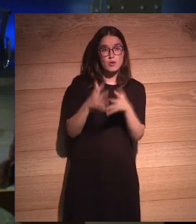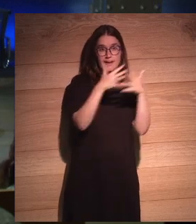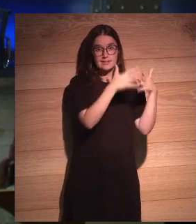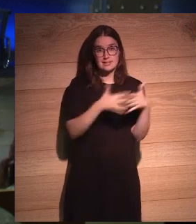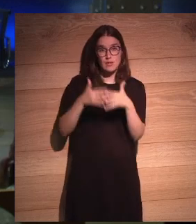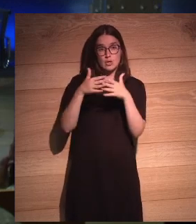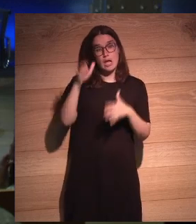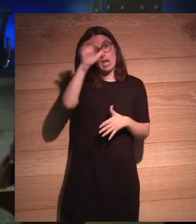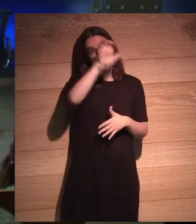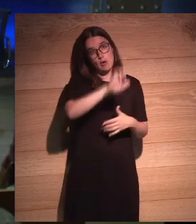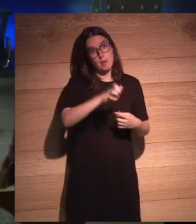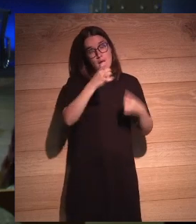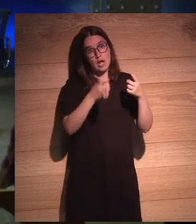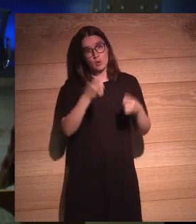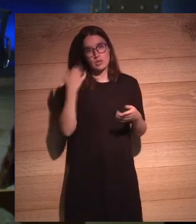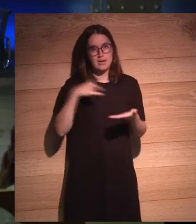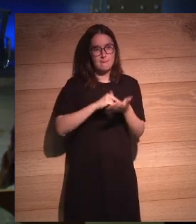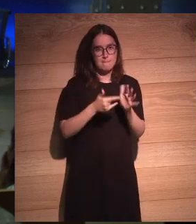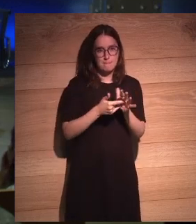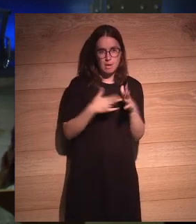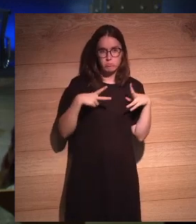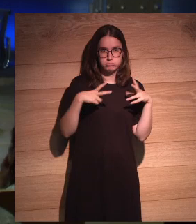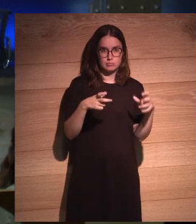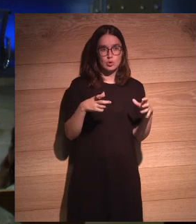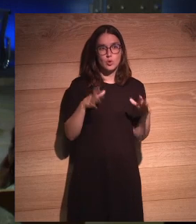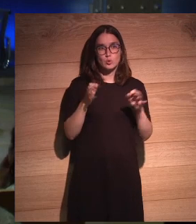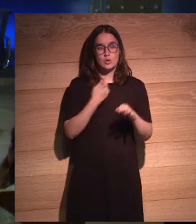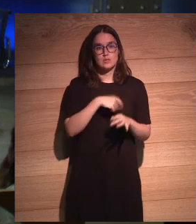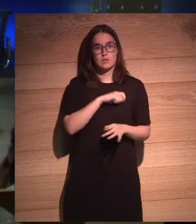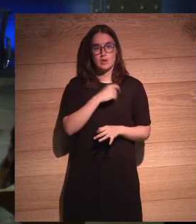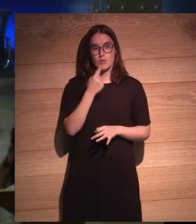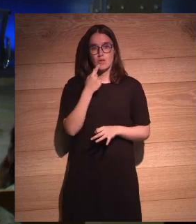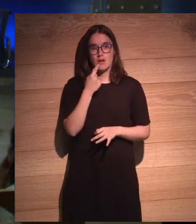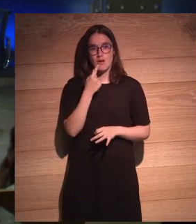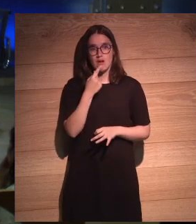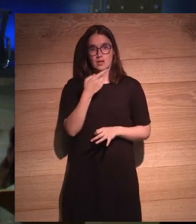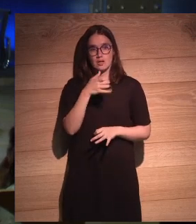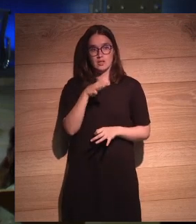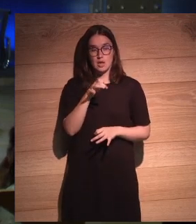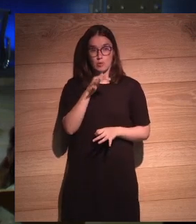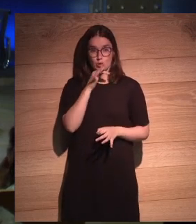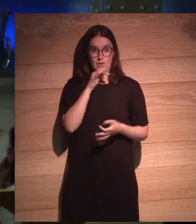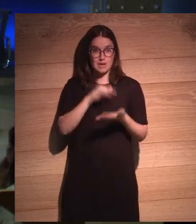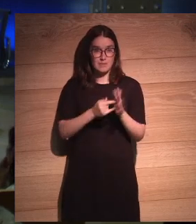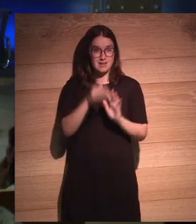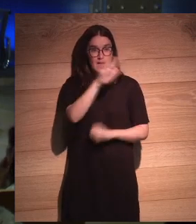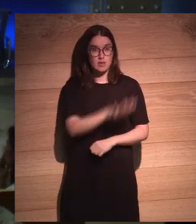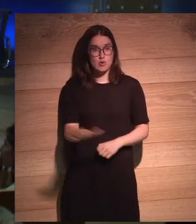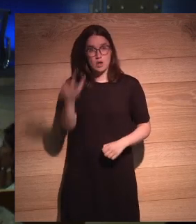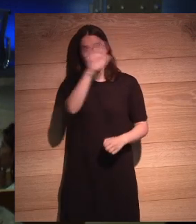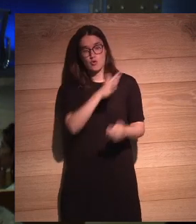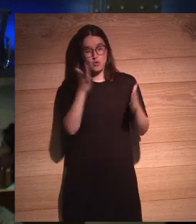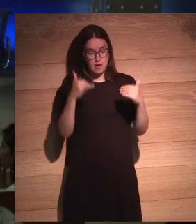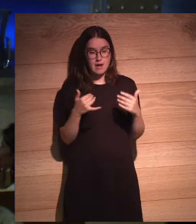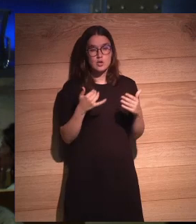Europa en un nivel regional, ya tienen esos planes. Por cierto que España, como decía Guillermo, no tiene ese plan nacional, sí que tiene